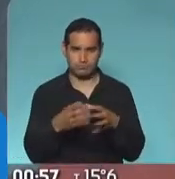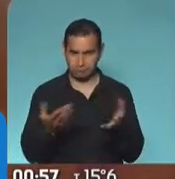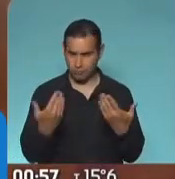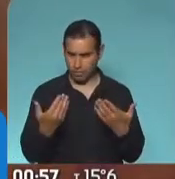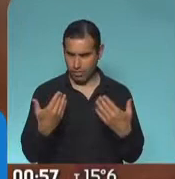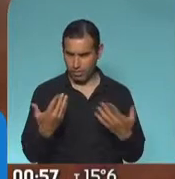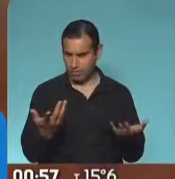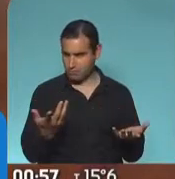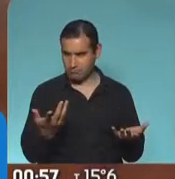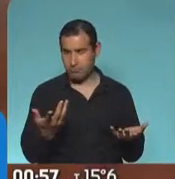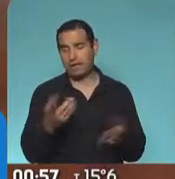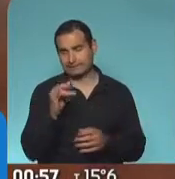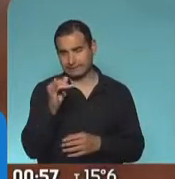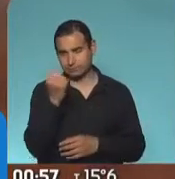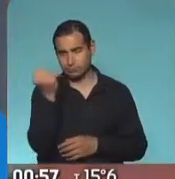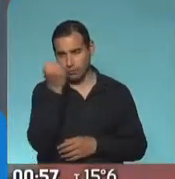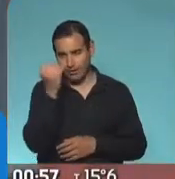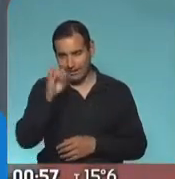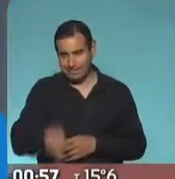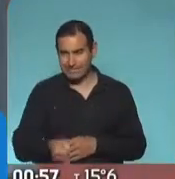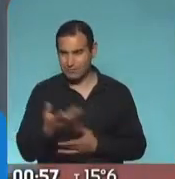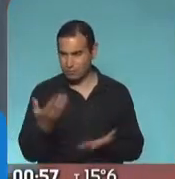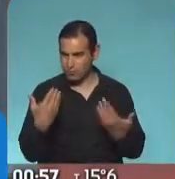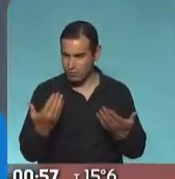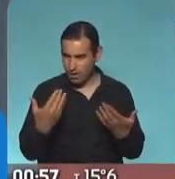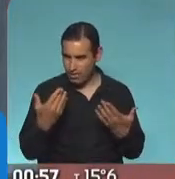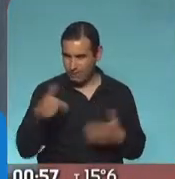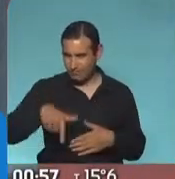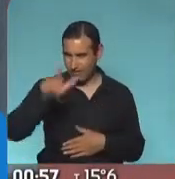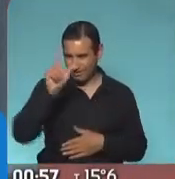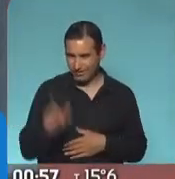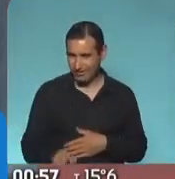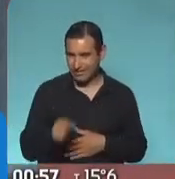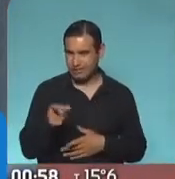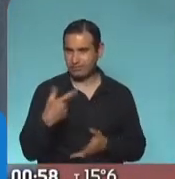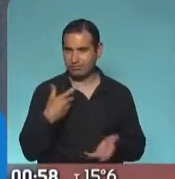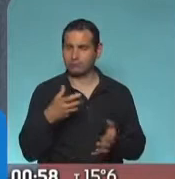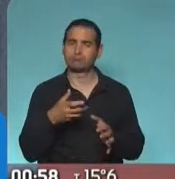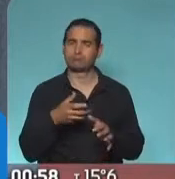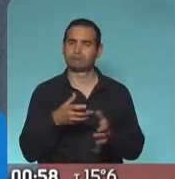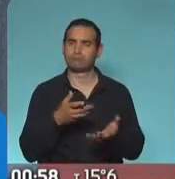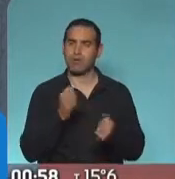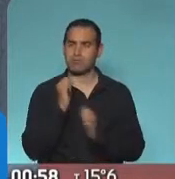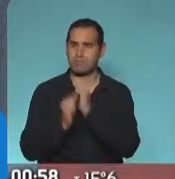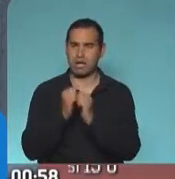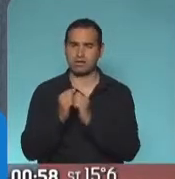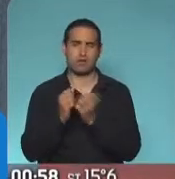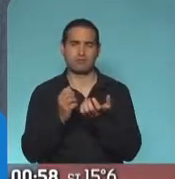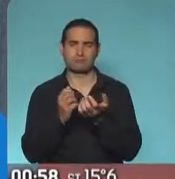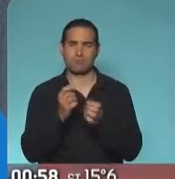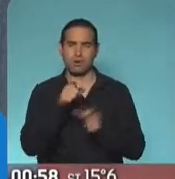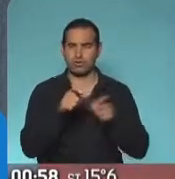es fundamental pero es posible en argentina tan corporativista y con